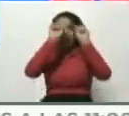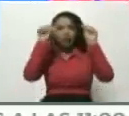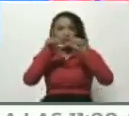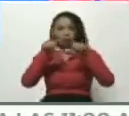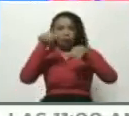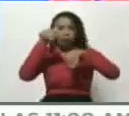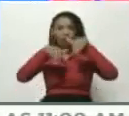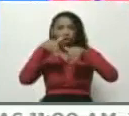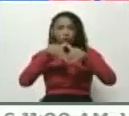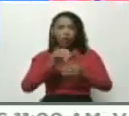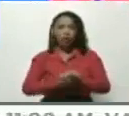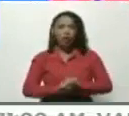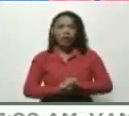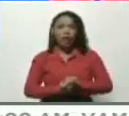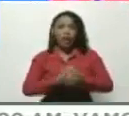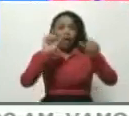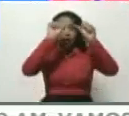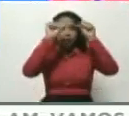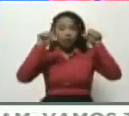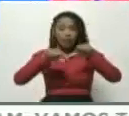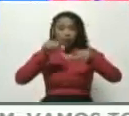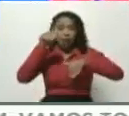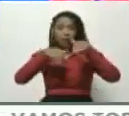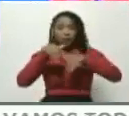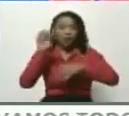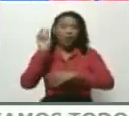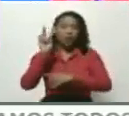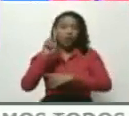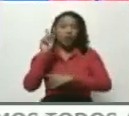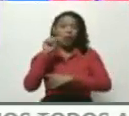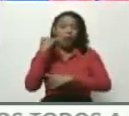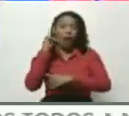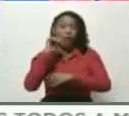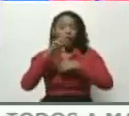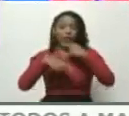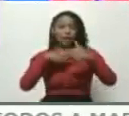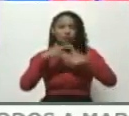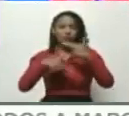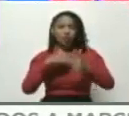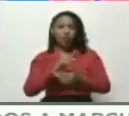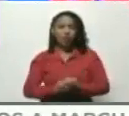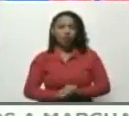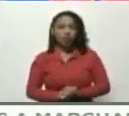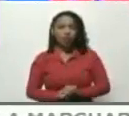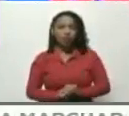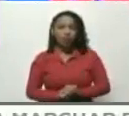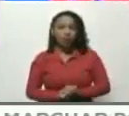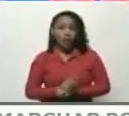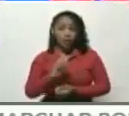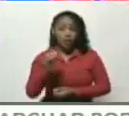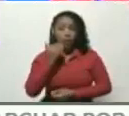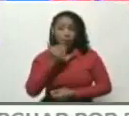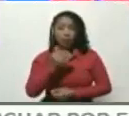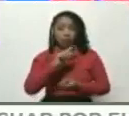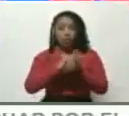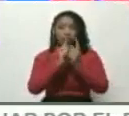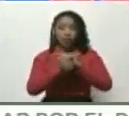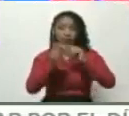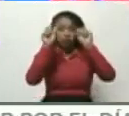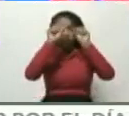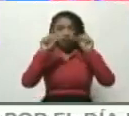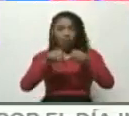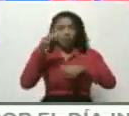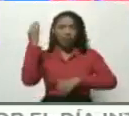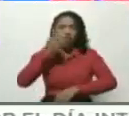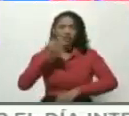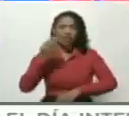electoral. Y en el sistema electoral venezolano también hubo revolución y ha permitido que se convierta en un sistema